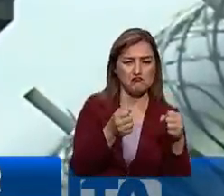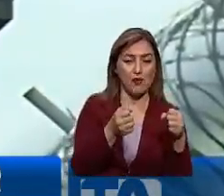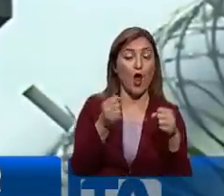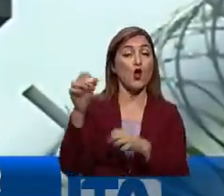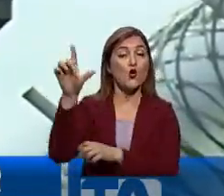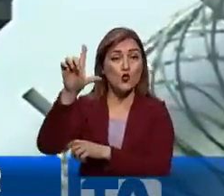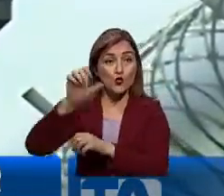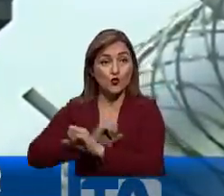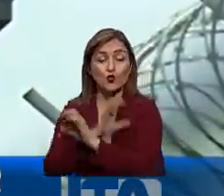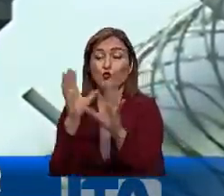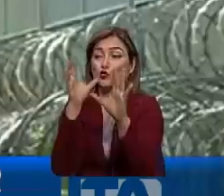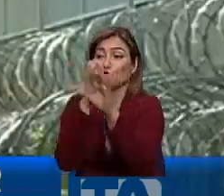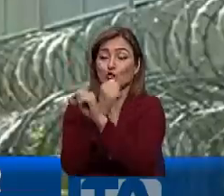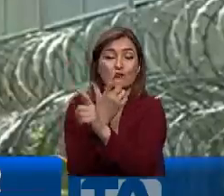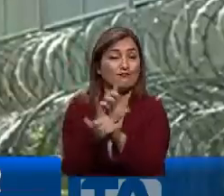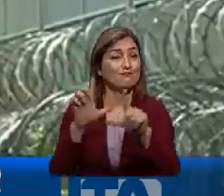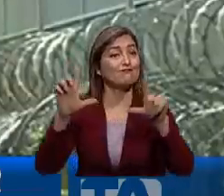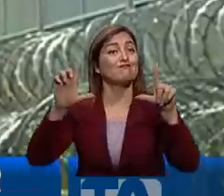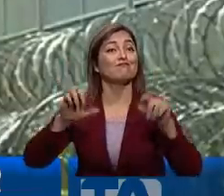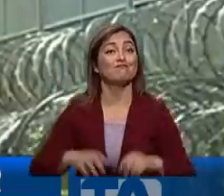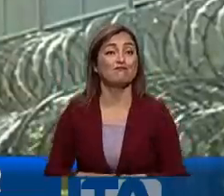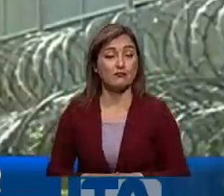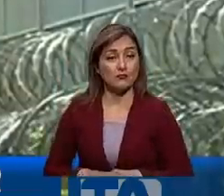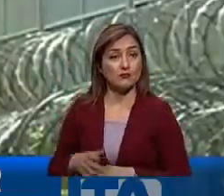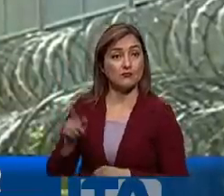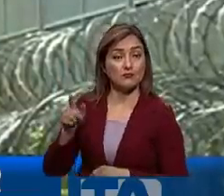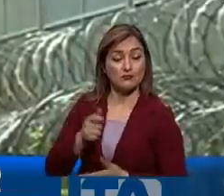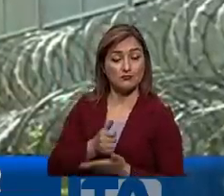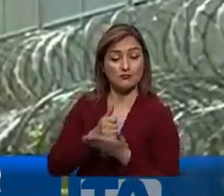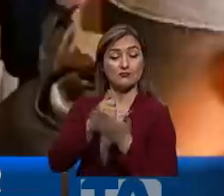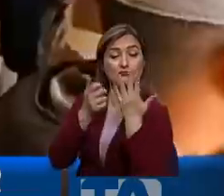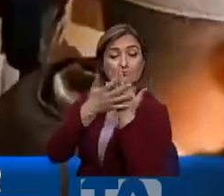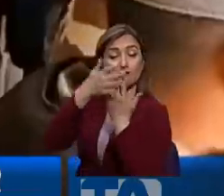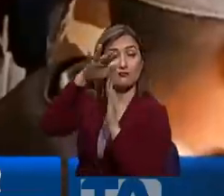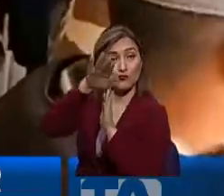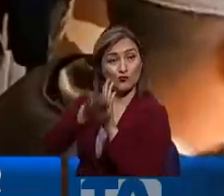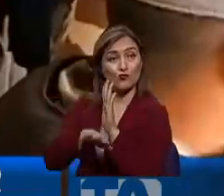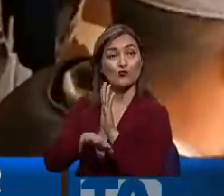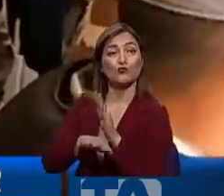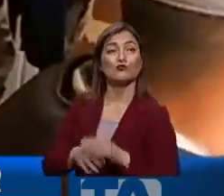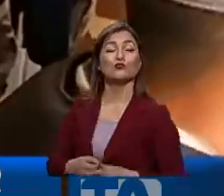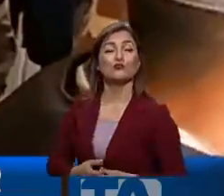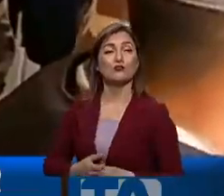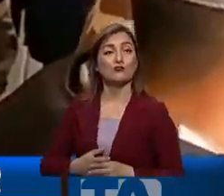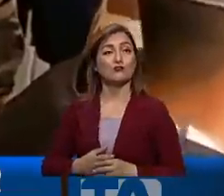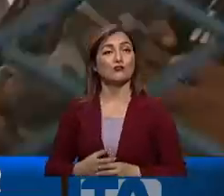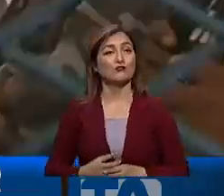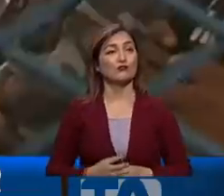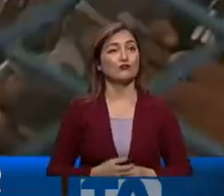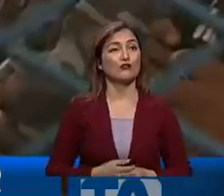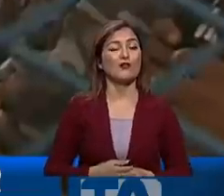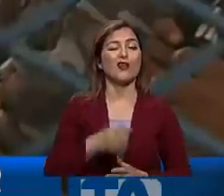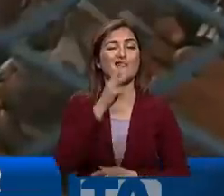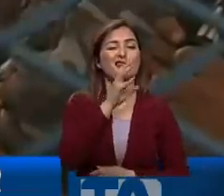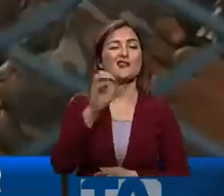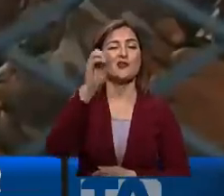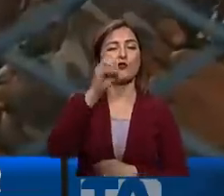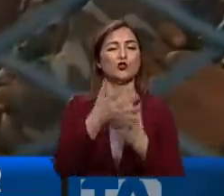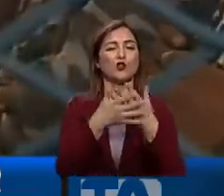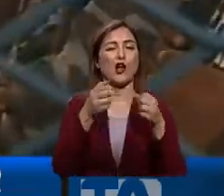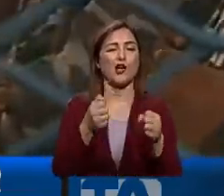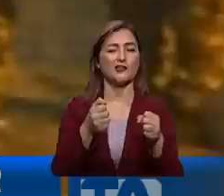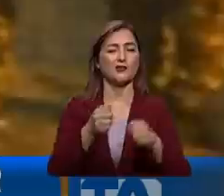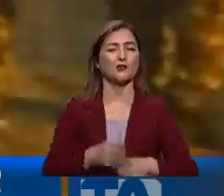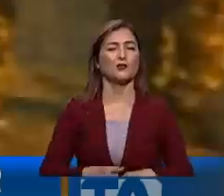por la noche fue puesto en libertad, tras haber accedido al beneficio penitenciario de régimen semiabierto luego de cumplir el 60%